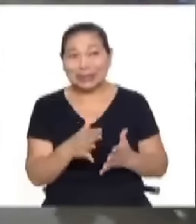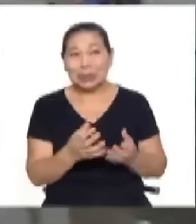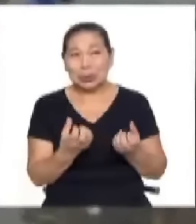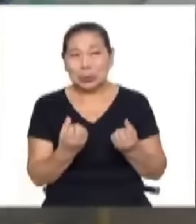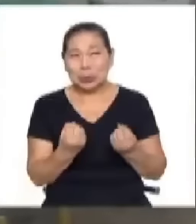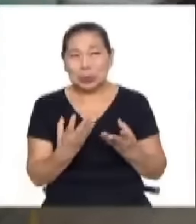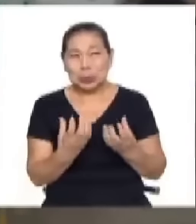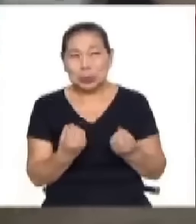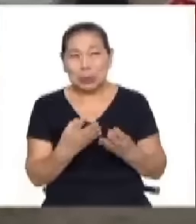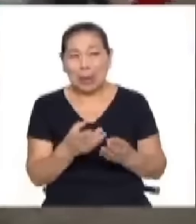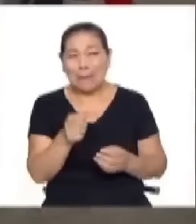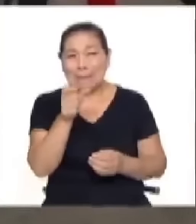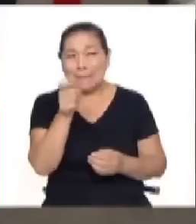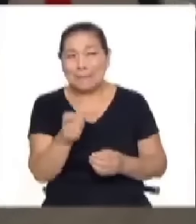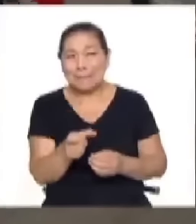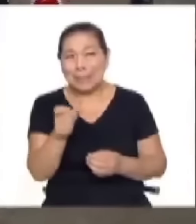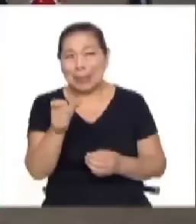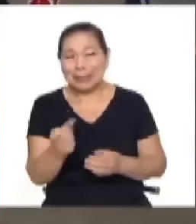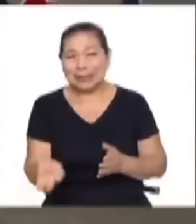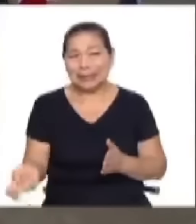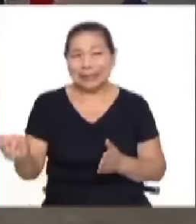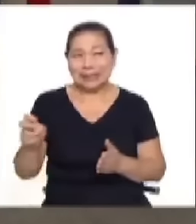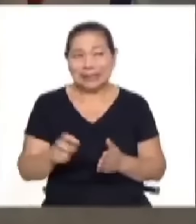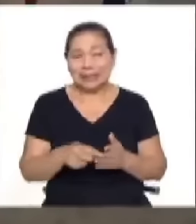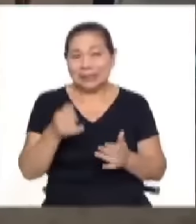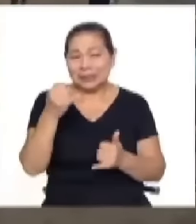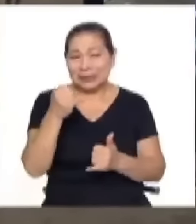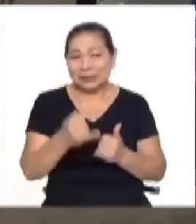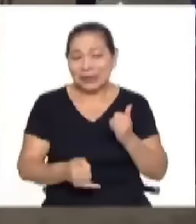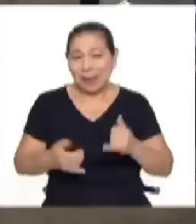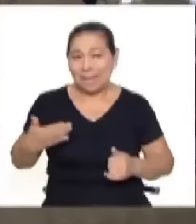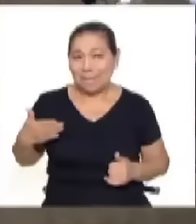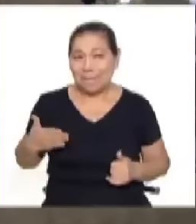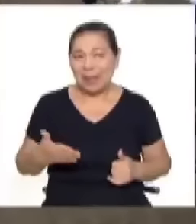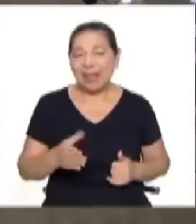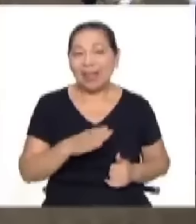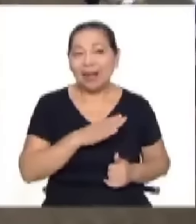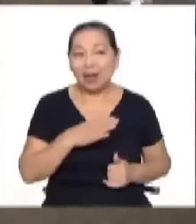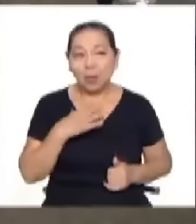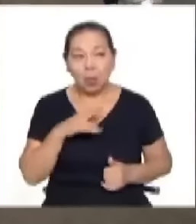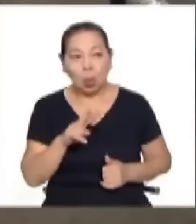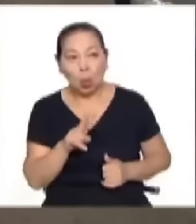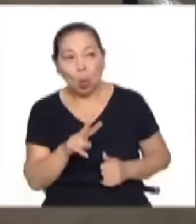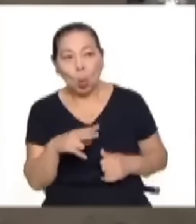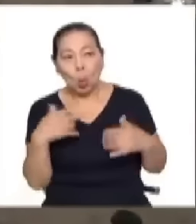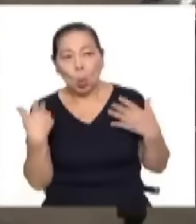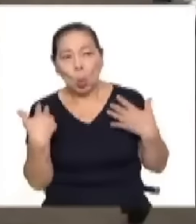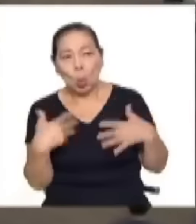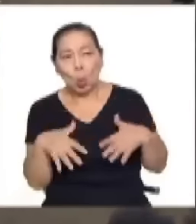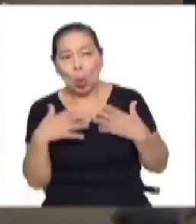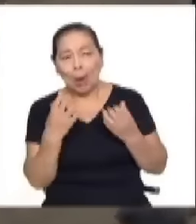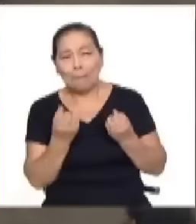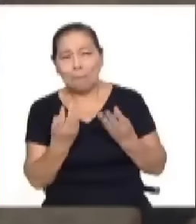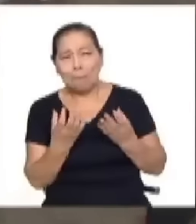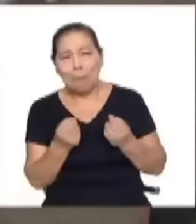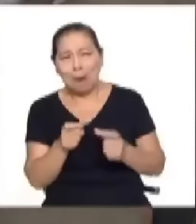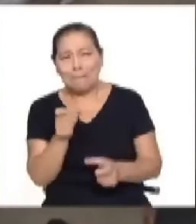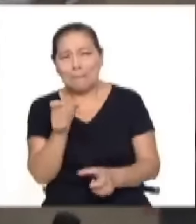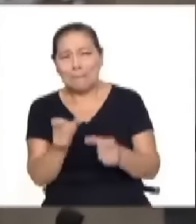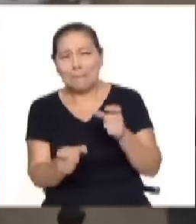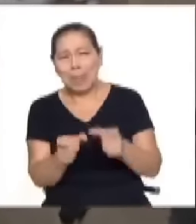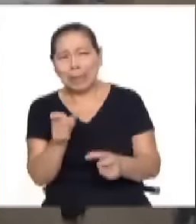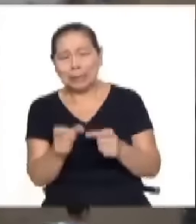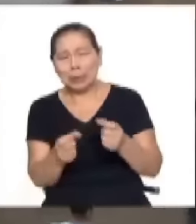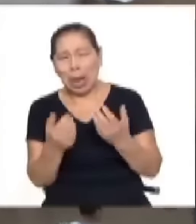gran cantidad de personas que han llegado hasta el terminal pesquero del Callao. Miren la fila de personas, miles de personas